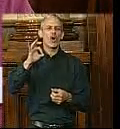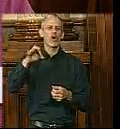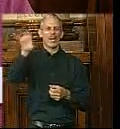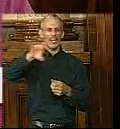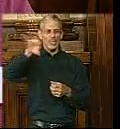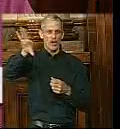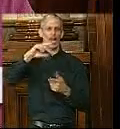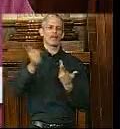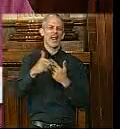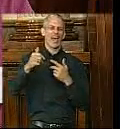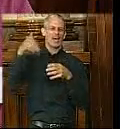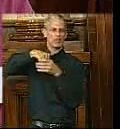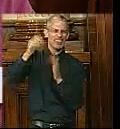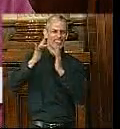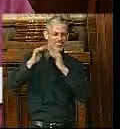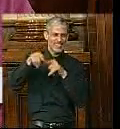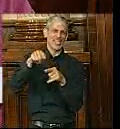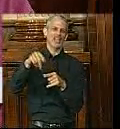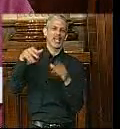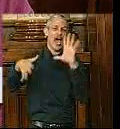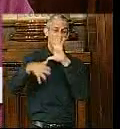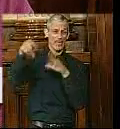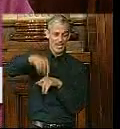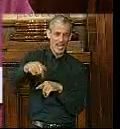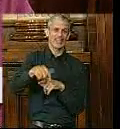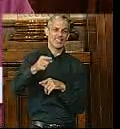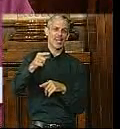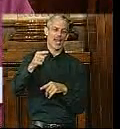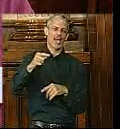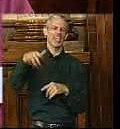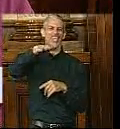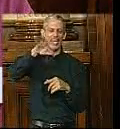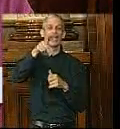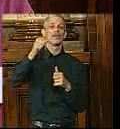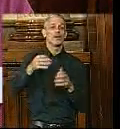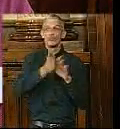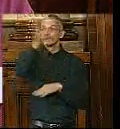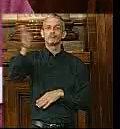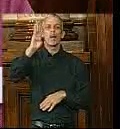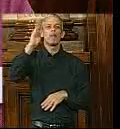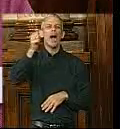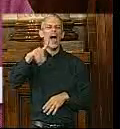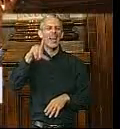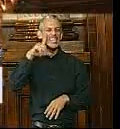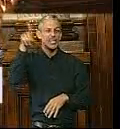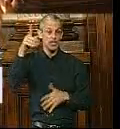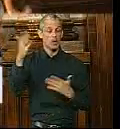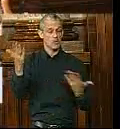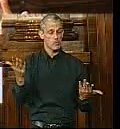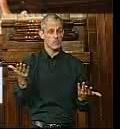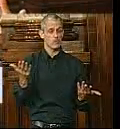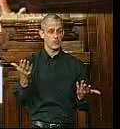Digital de América Latina y el Caribe, así que también fuimos a Bali a recibir el premio. A mí me gusta mucho que